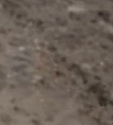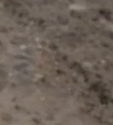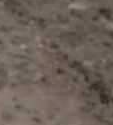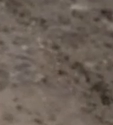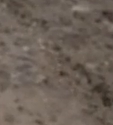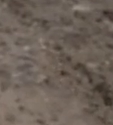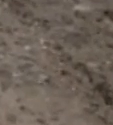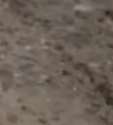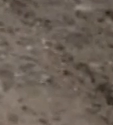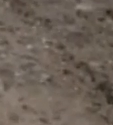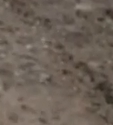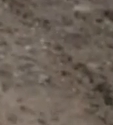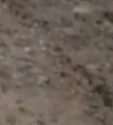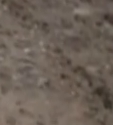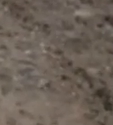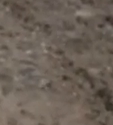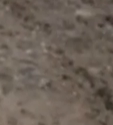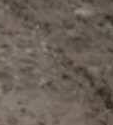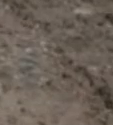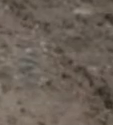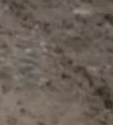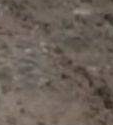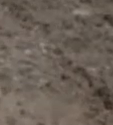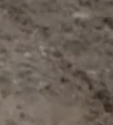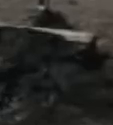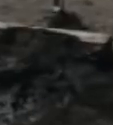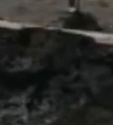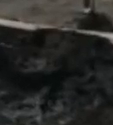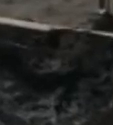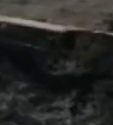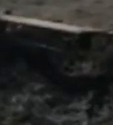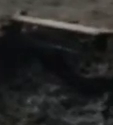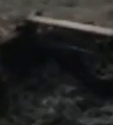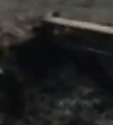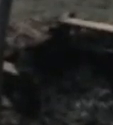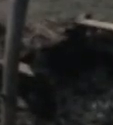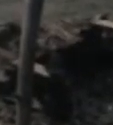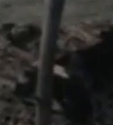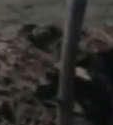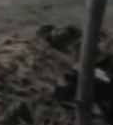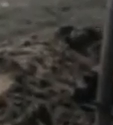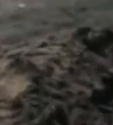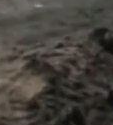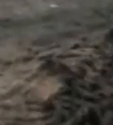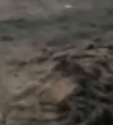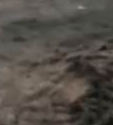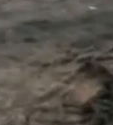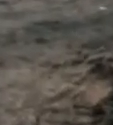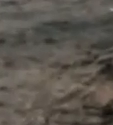intentar entender qué impacto podría tener el muro que el presidente Donald Trump quiere